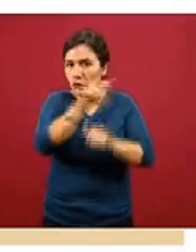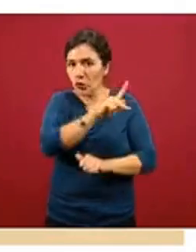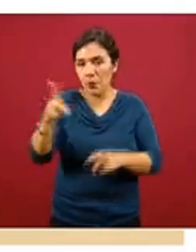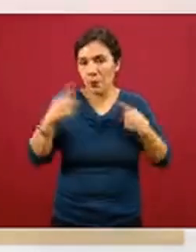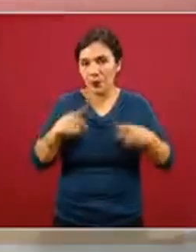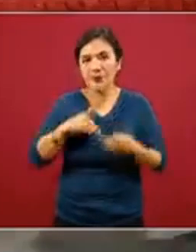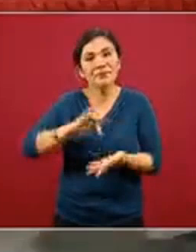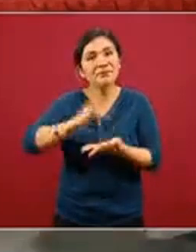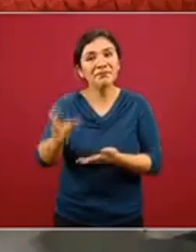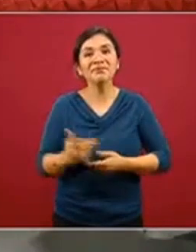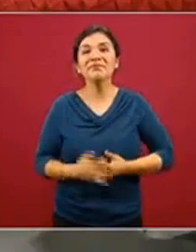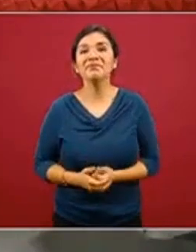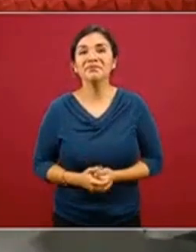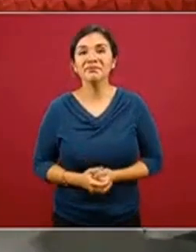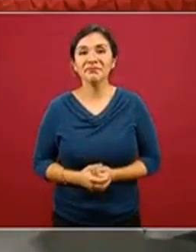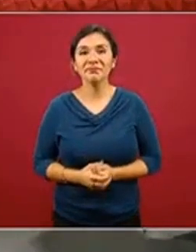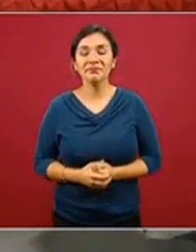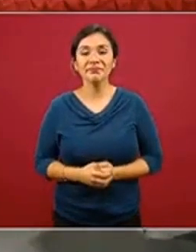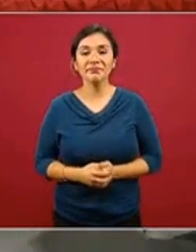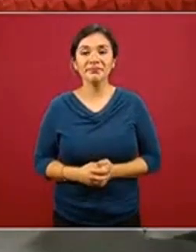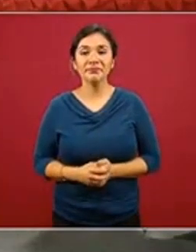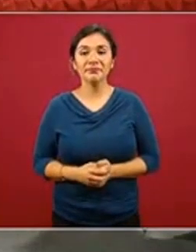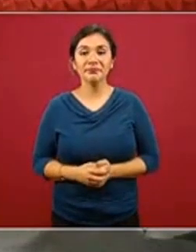Muchas gracias.